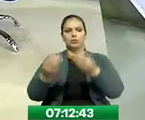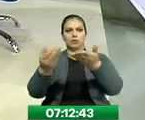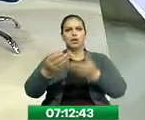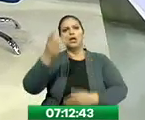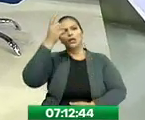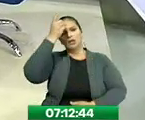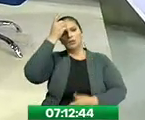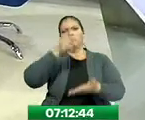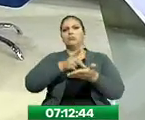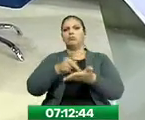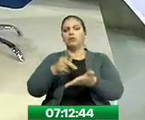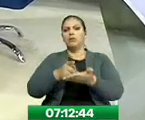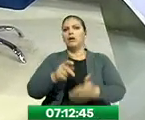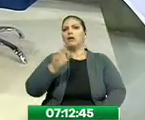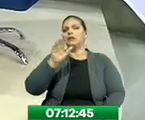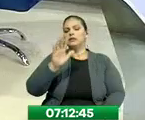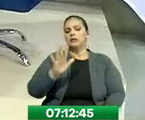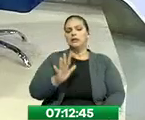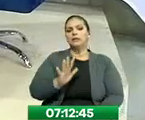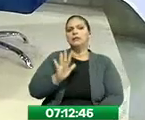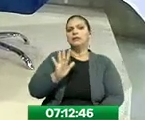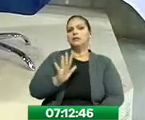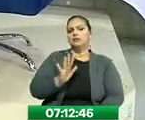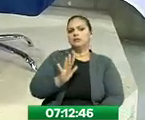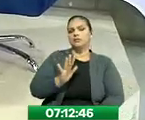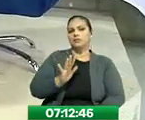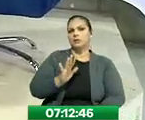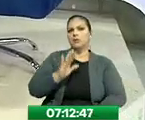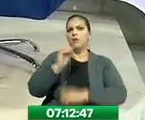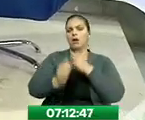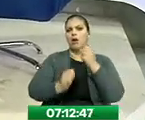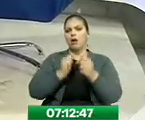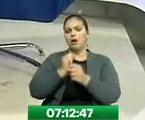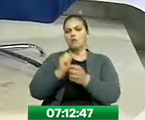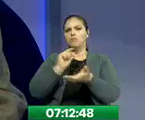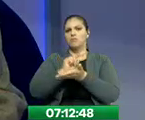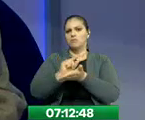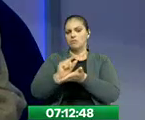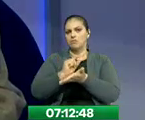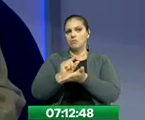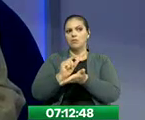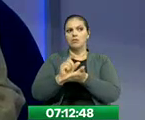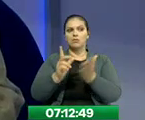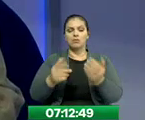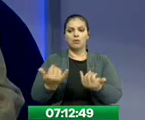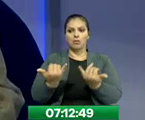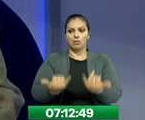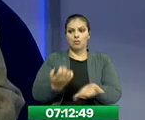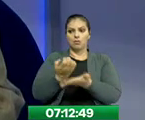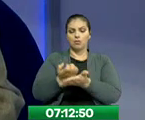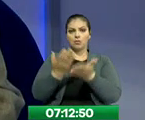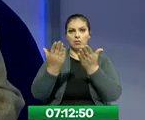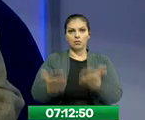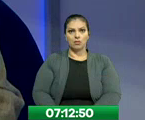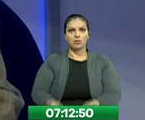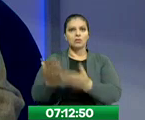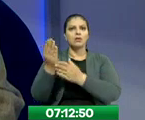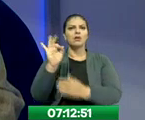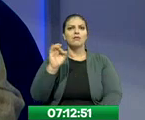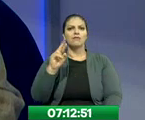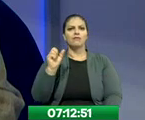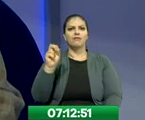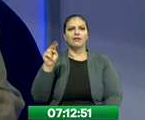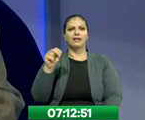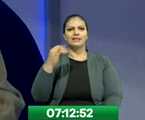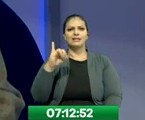cartera de Estado, Richard Martínez. Para el análisis, nos acompaña esta mañana el economista Francisco Suet en su calidad de ex ministro de